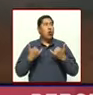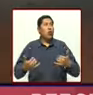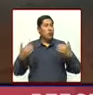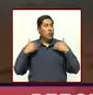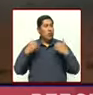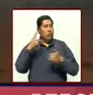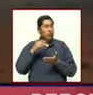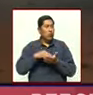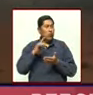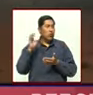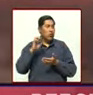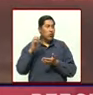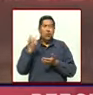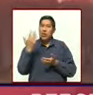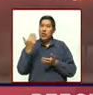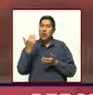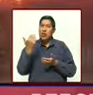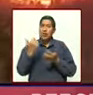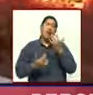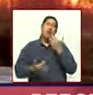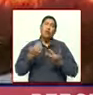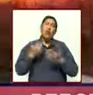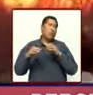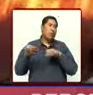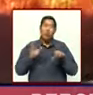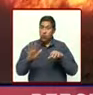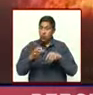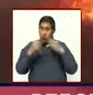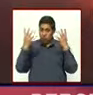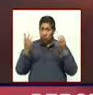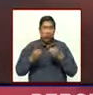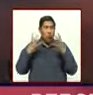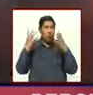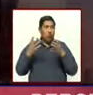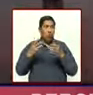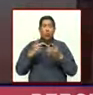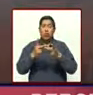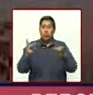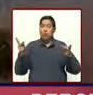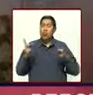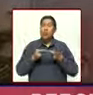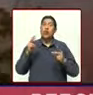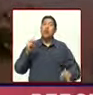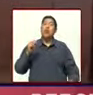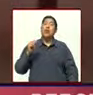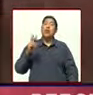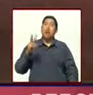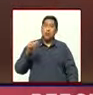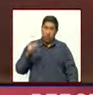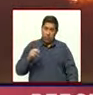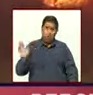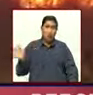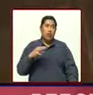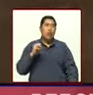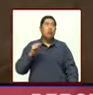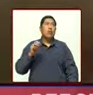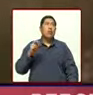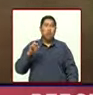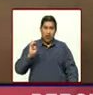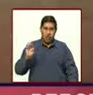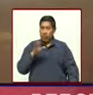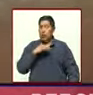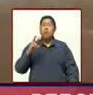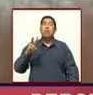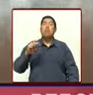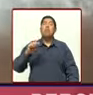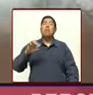tenía 1.815 focos de calor, los cuales en su gran mayoría están en la provincia Marván, Itenes, Mamoré, Yacuma y